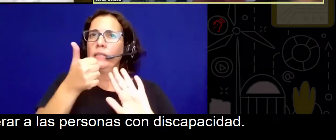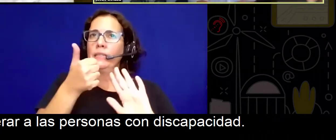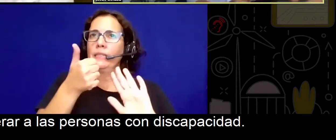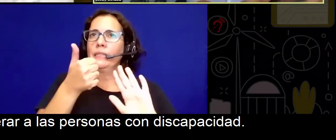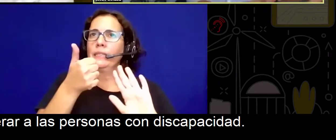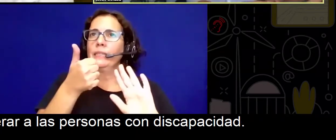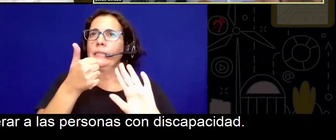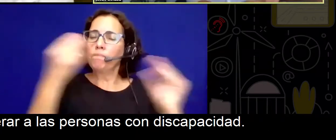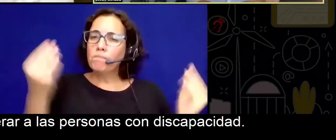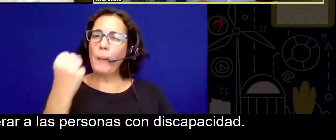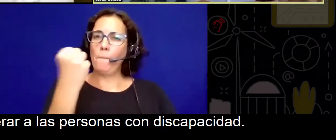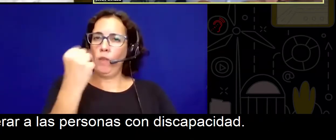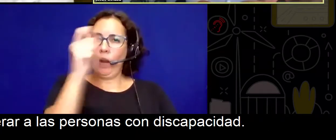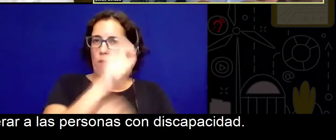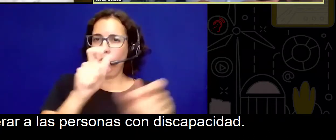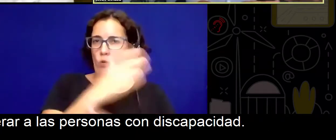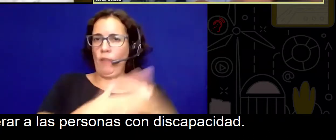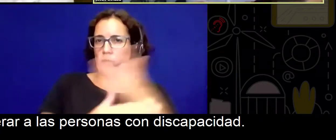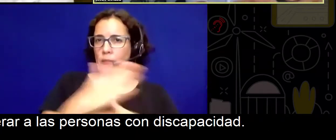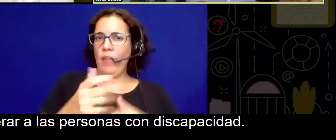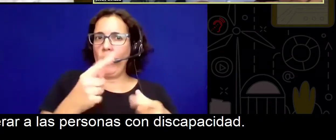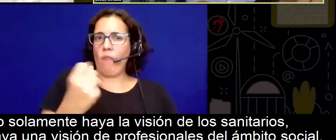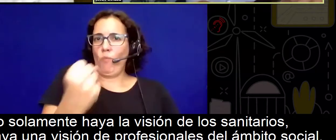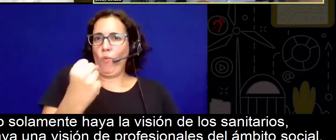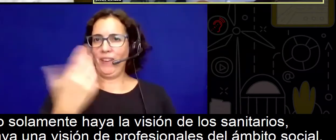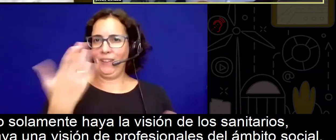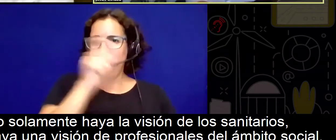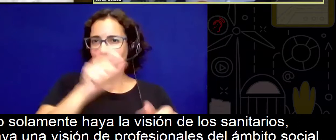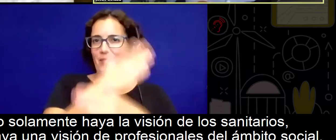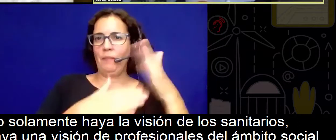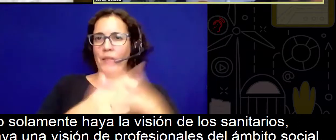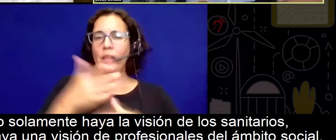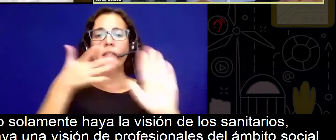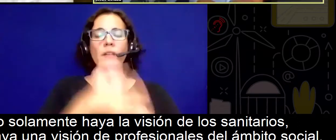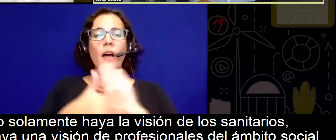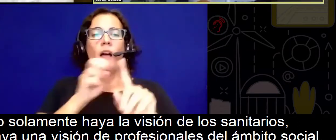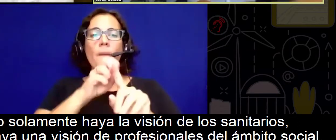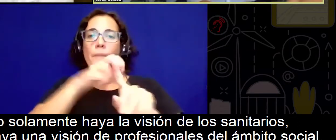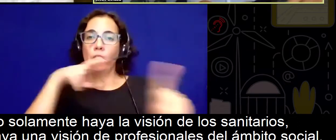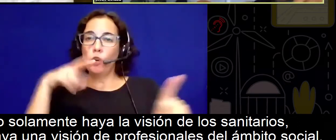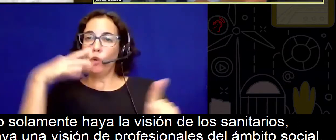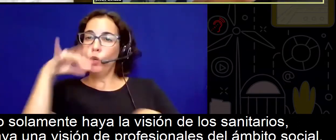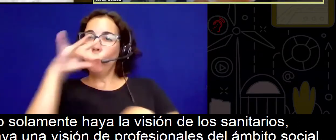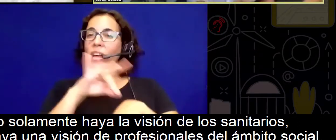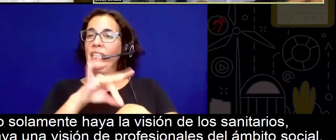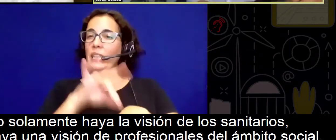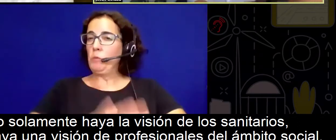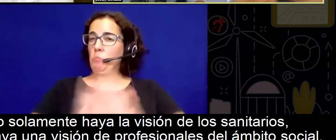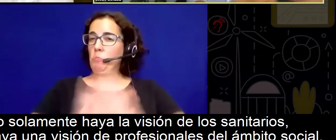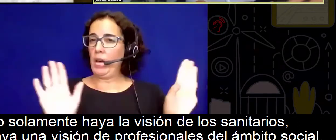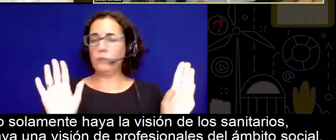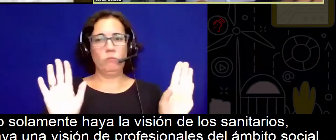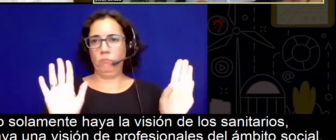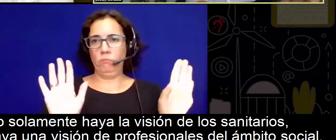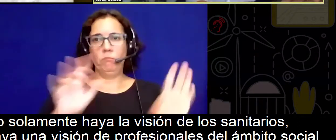A empoderar a las propias personas con discapacidad. Es bueno que no solamente haya la visión de los sanitarios, es muy bueno que haya también